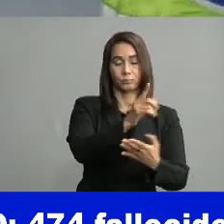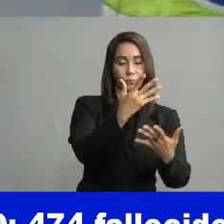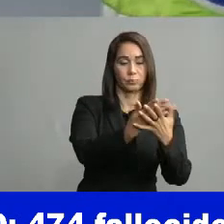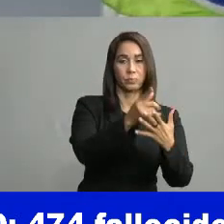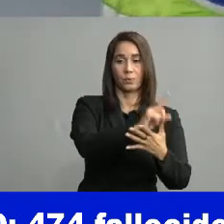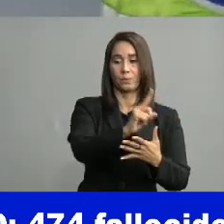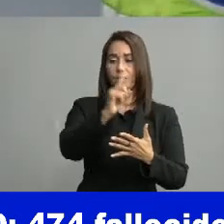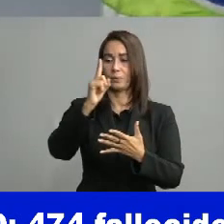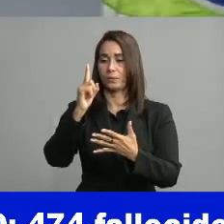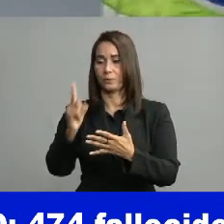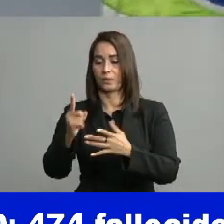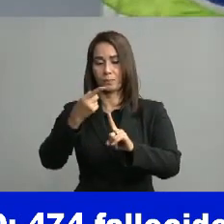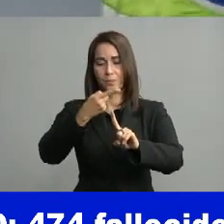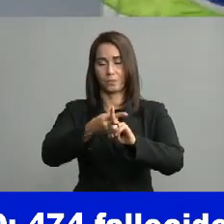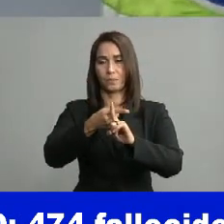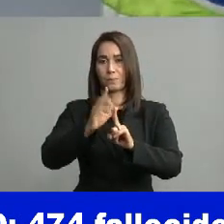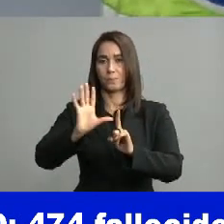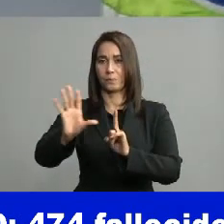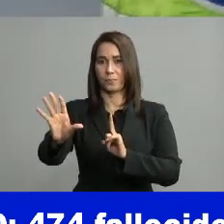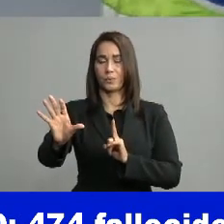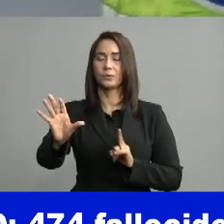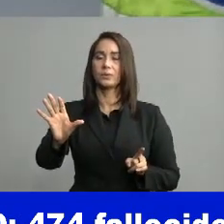caso positivo o